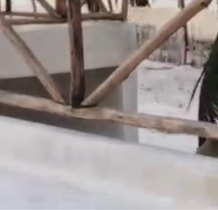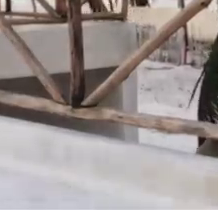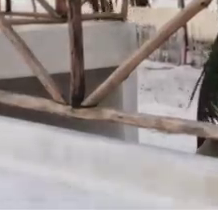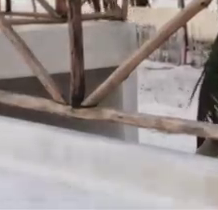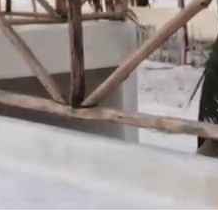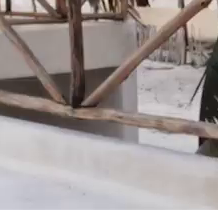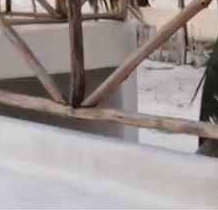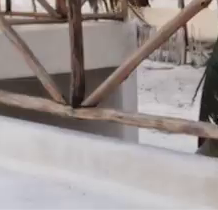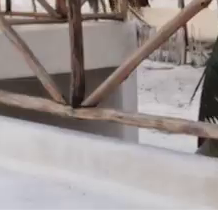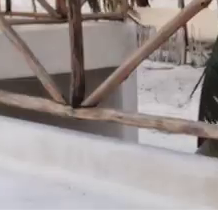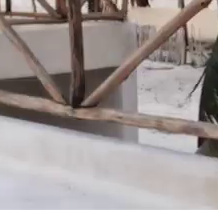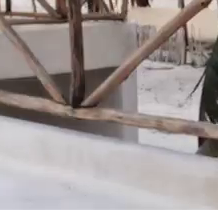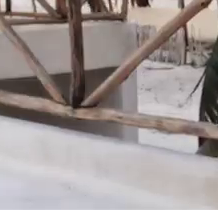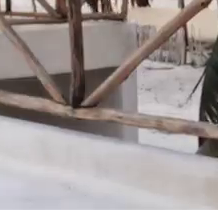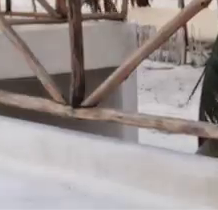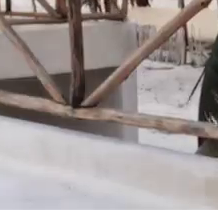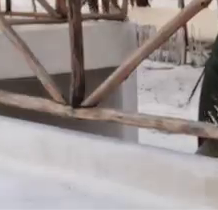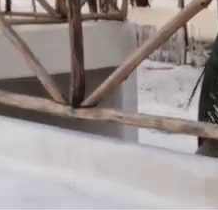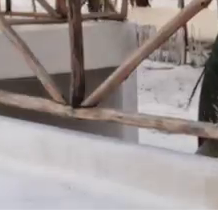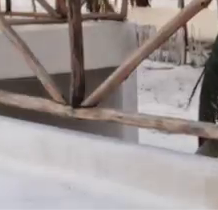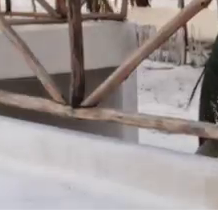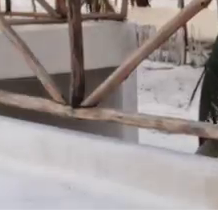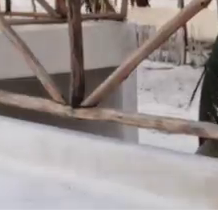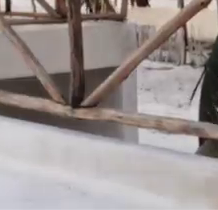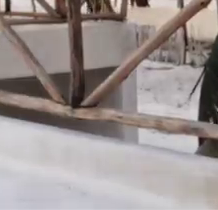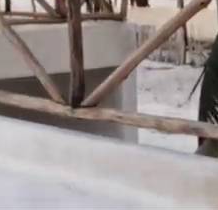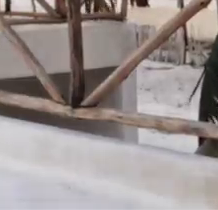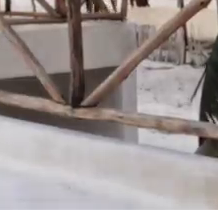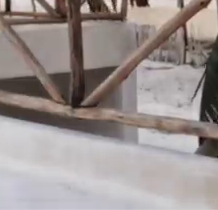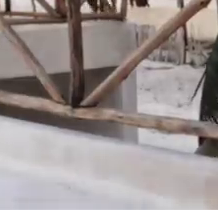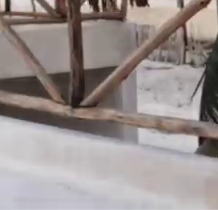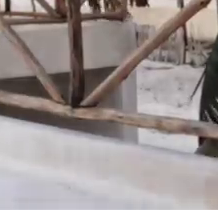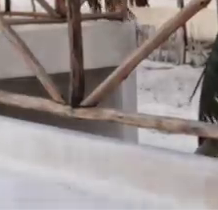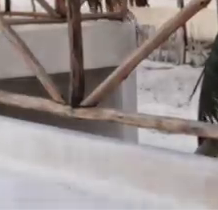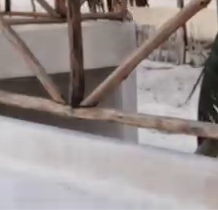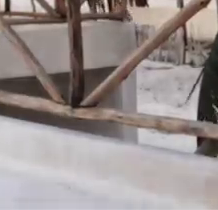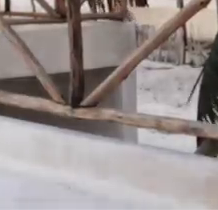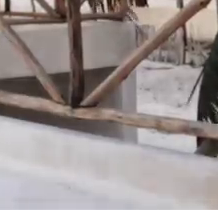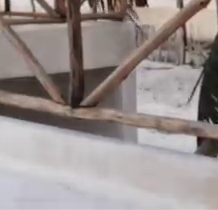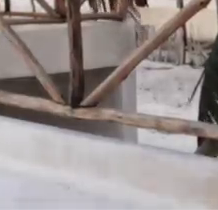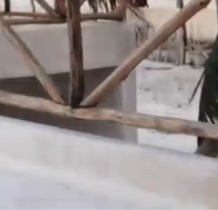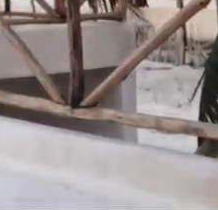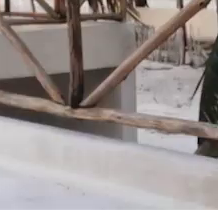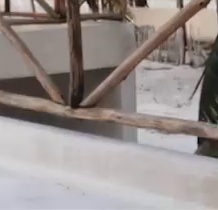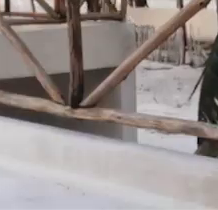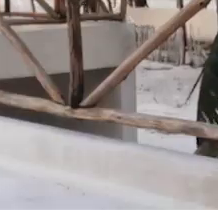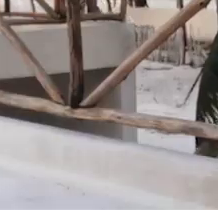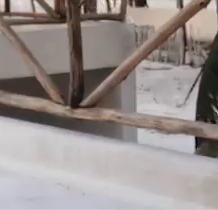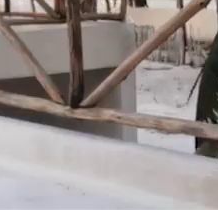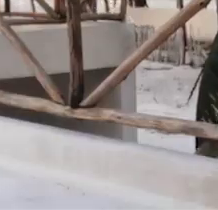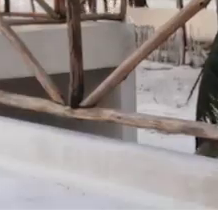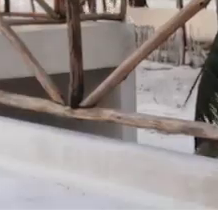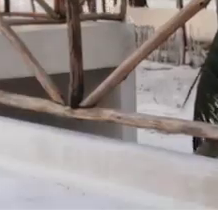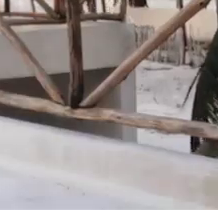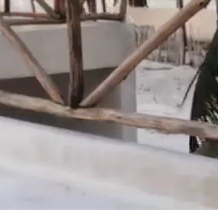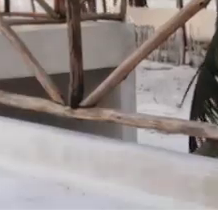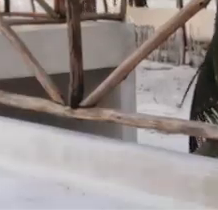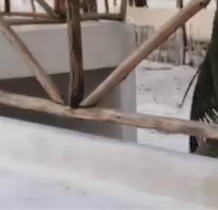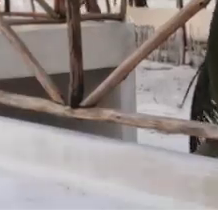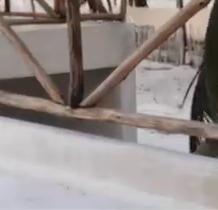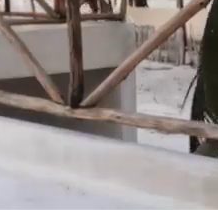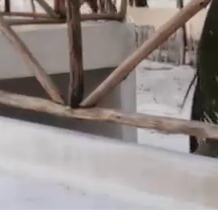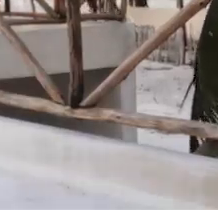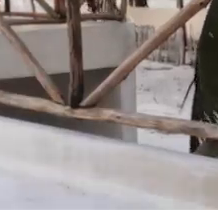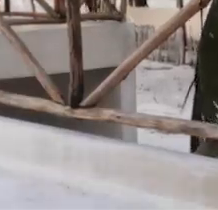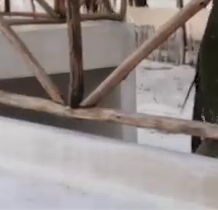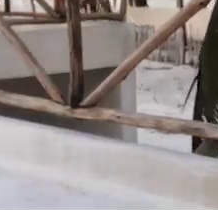Van a ser squats con isometría. 1, 2, 3,